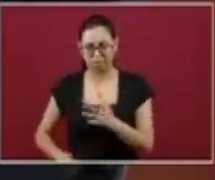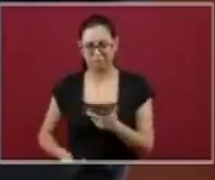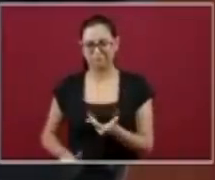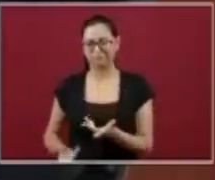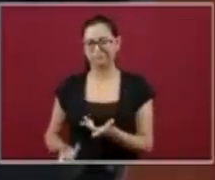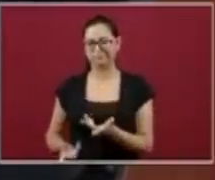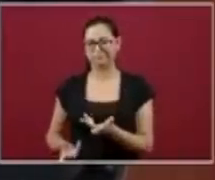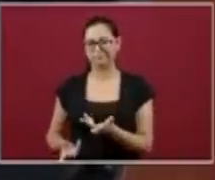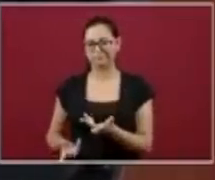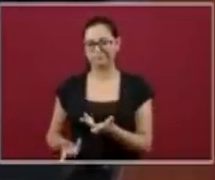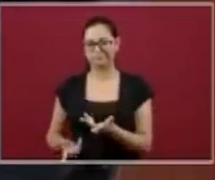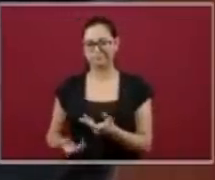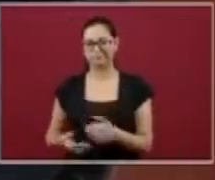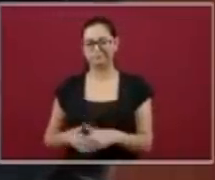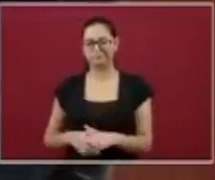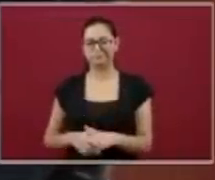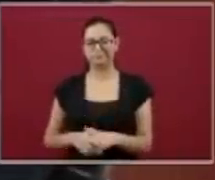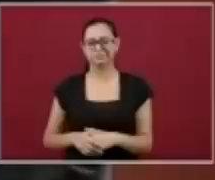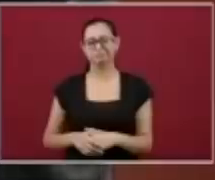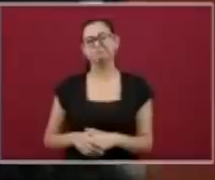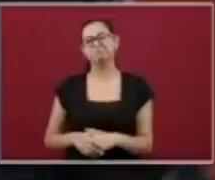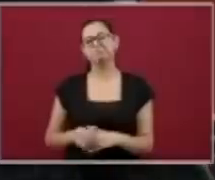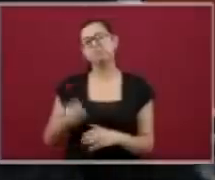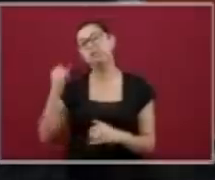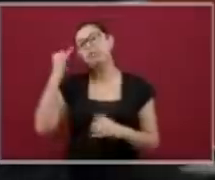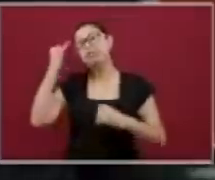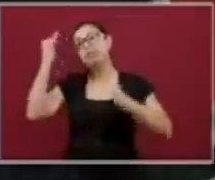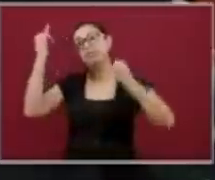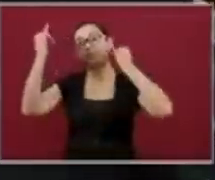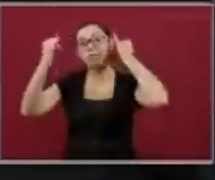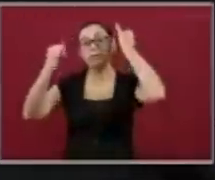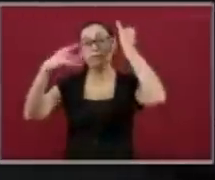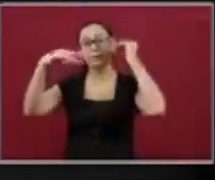y se pensó